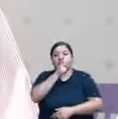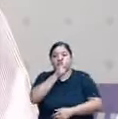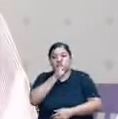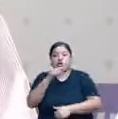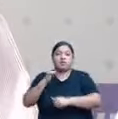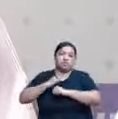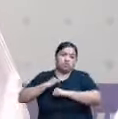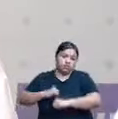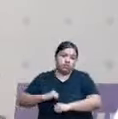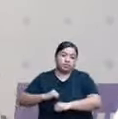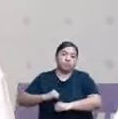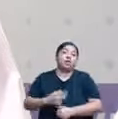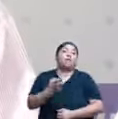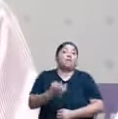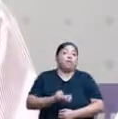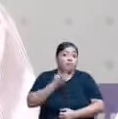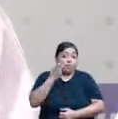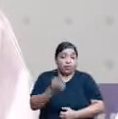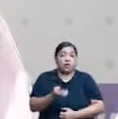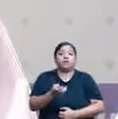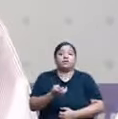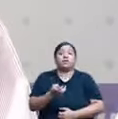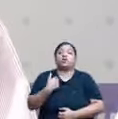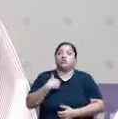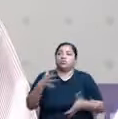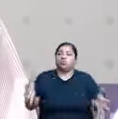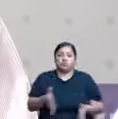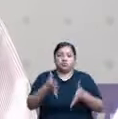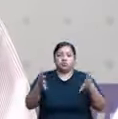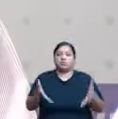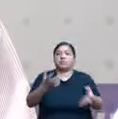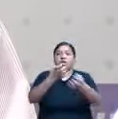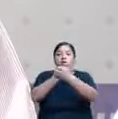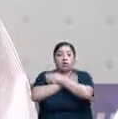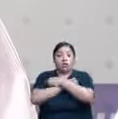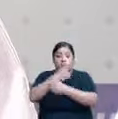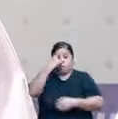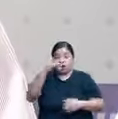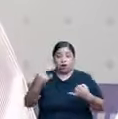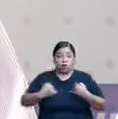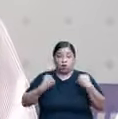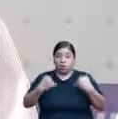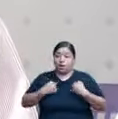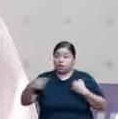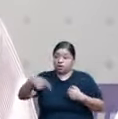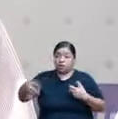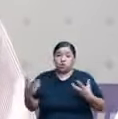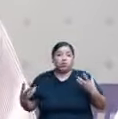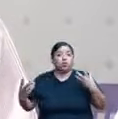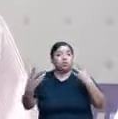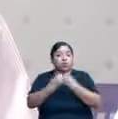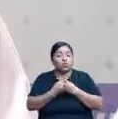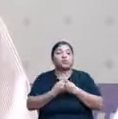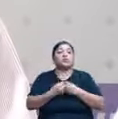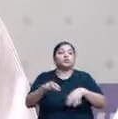autoridades. Por ello, promoveré una educación que incluya a los jóvenes reconstruyendo el tejido